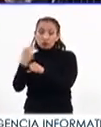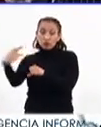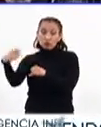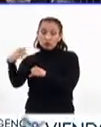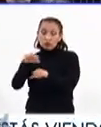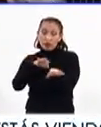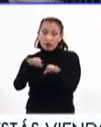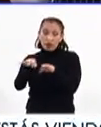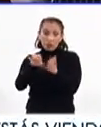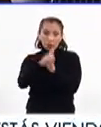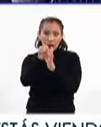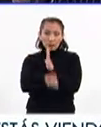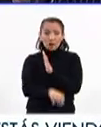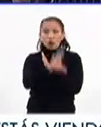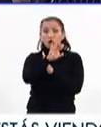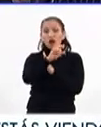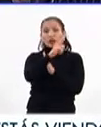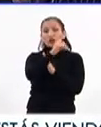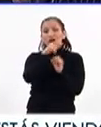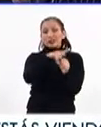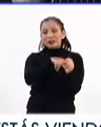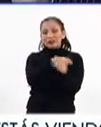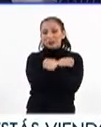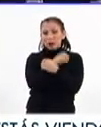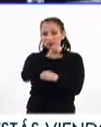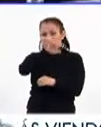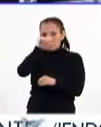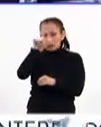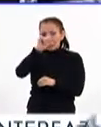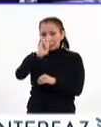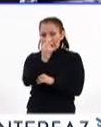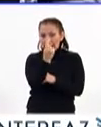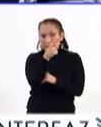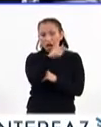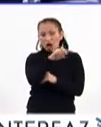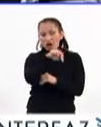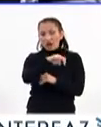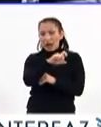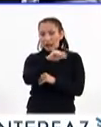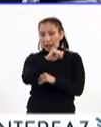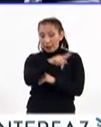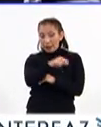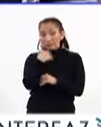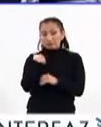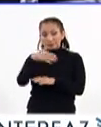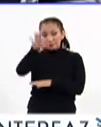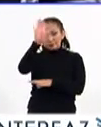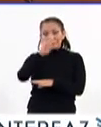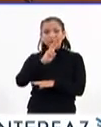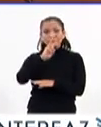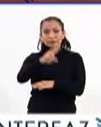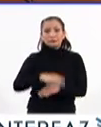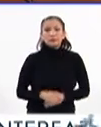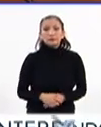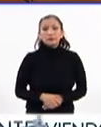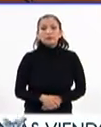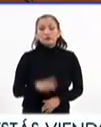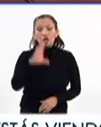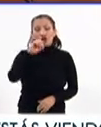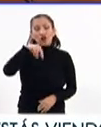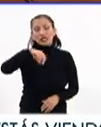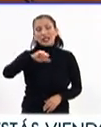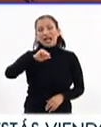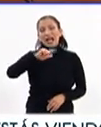desempeño. En el caso del Colegio Nacional de Educación Profesional Técnica, el CONALEP, levantaron la voz. El